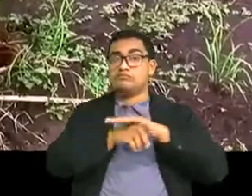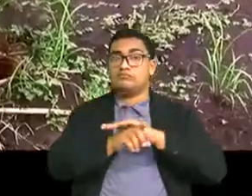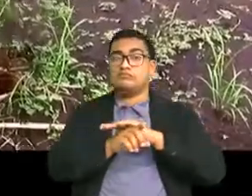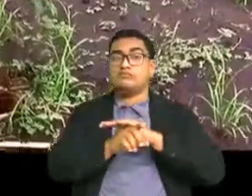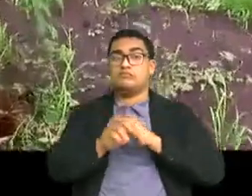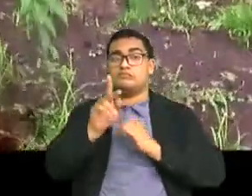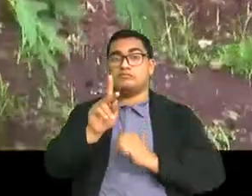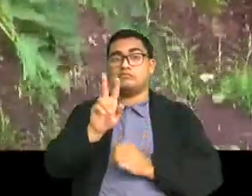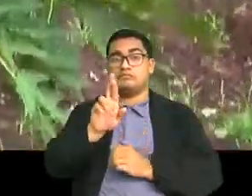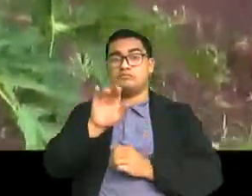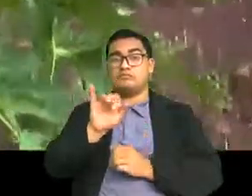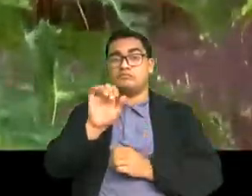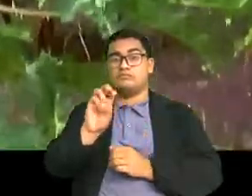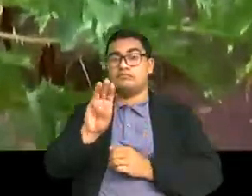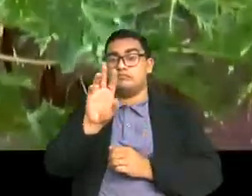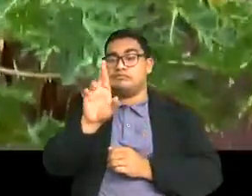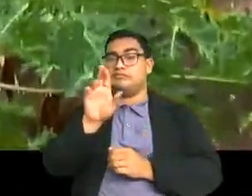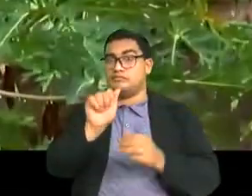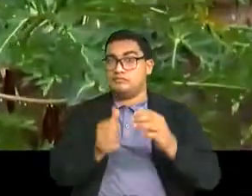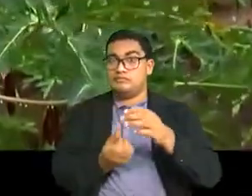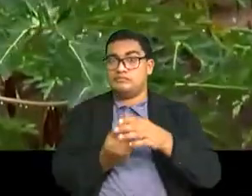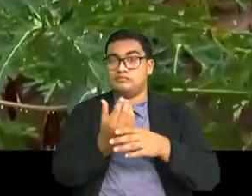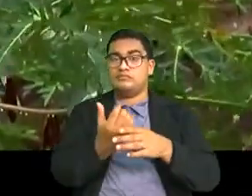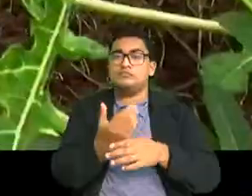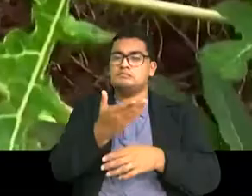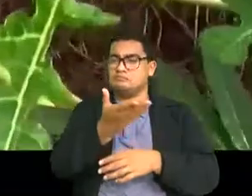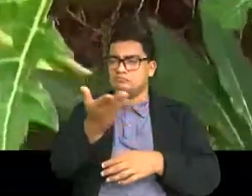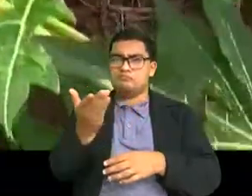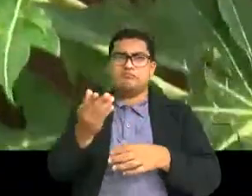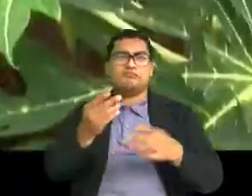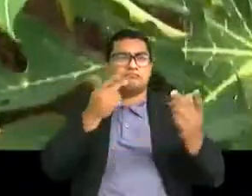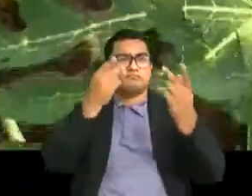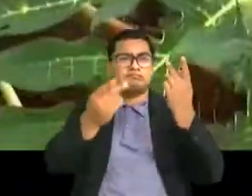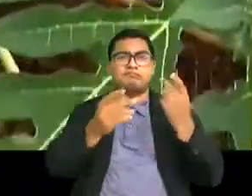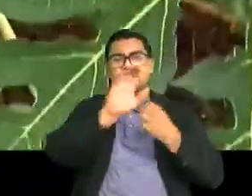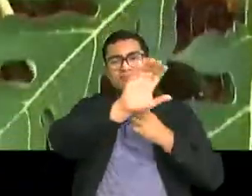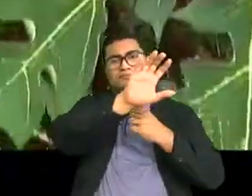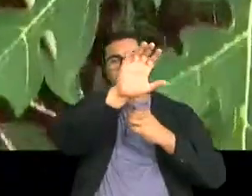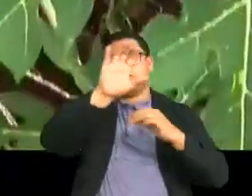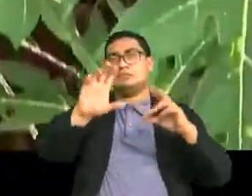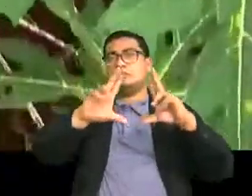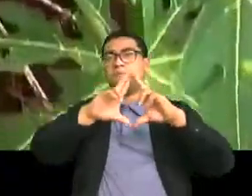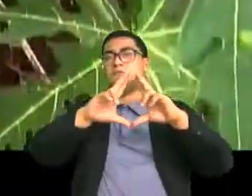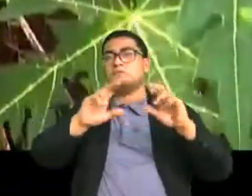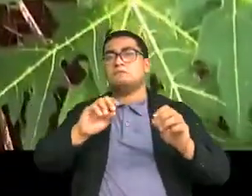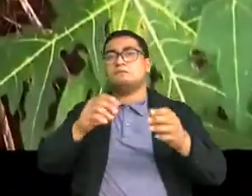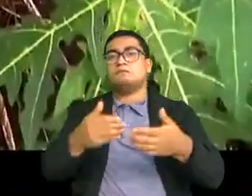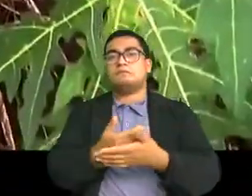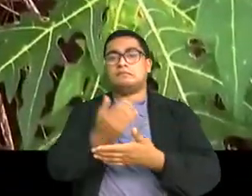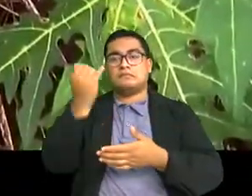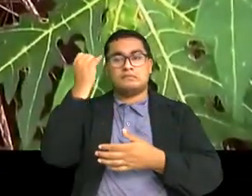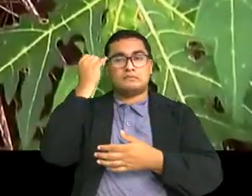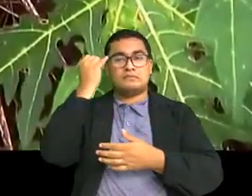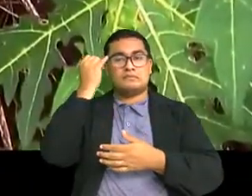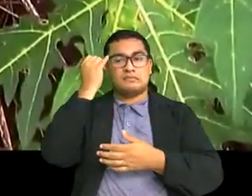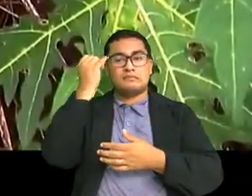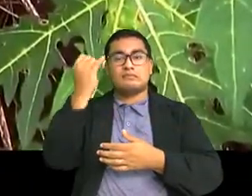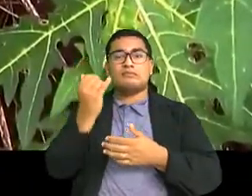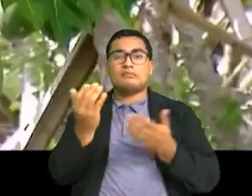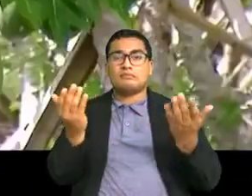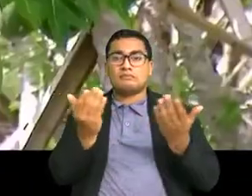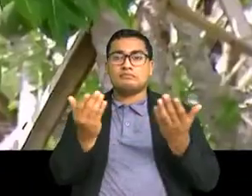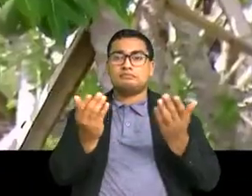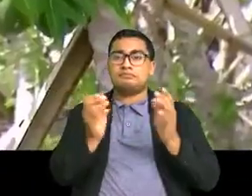ciclo de cosecha de primera usted que han en el territorio a partir de la transferencia de estas tecnologías cómo vamos y cuáles son los